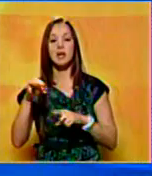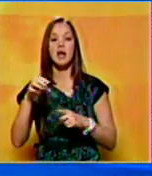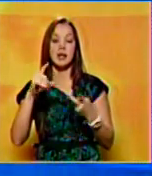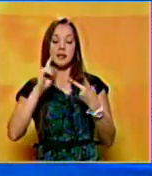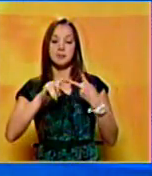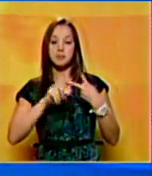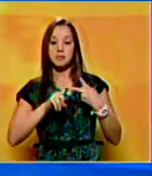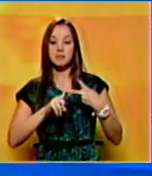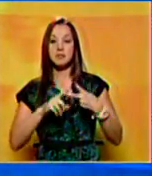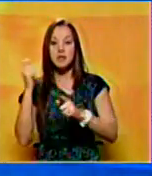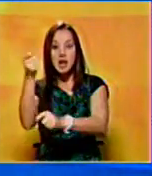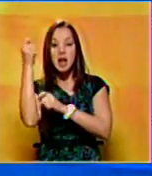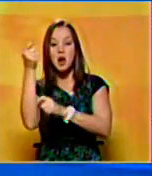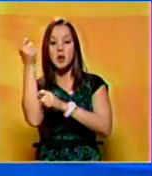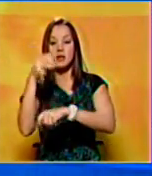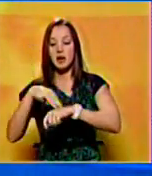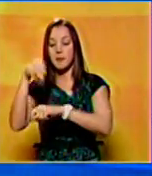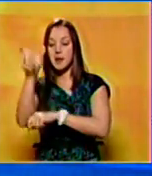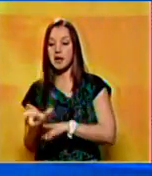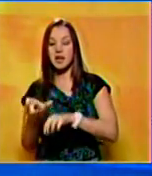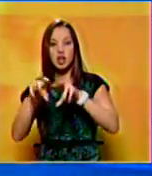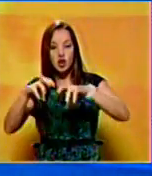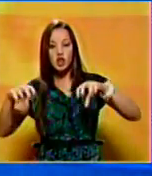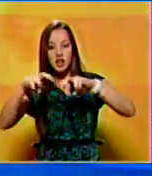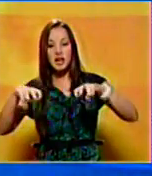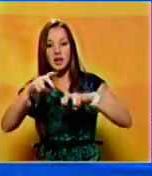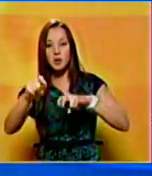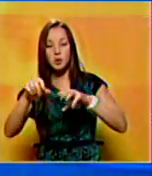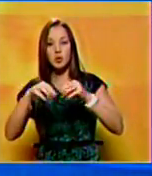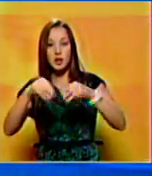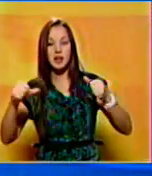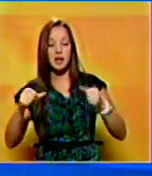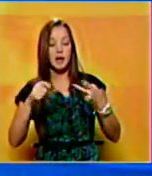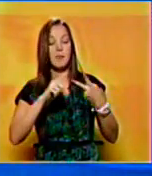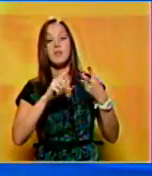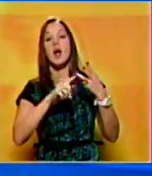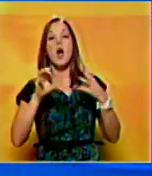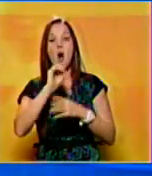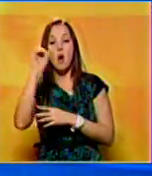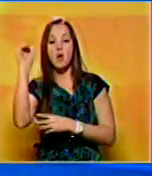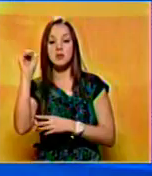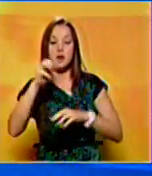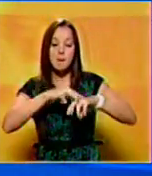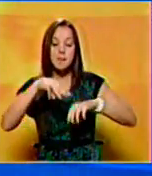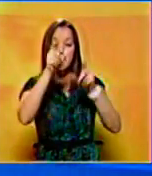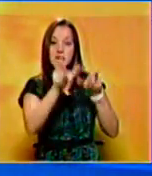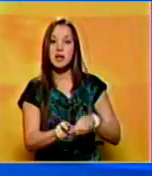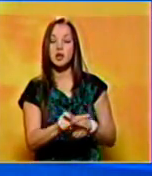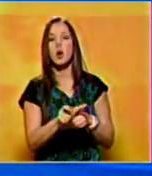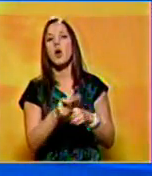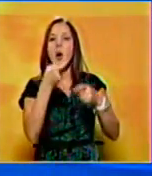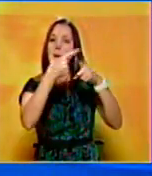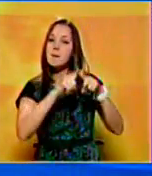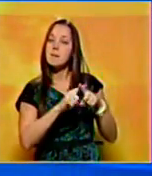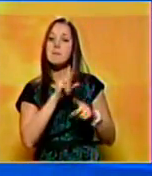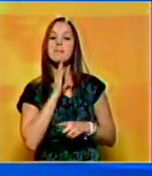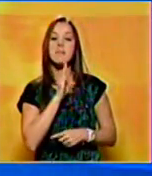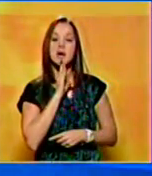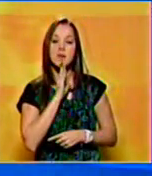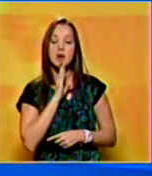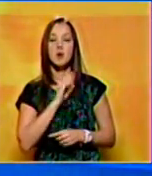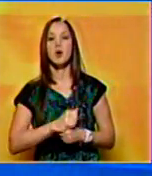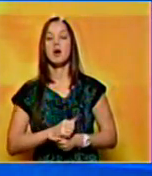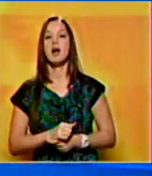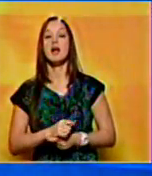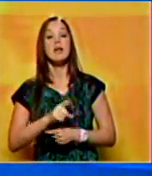Rivas, los Llanos, el ministro de Agricultura y Tierra, Iván Gil, Occidente, el ministro para la Economía, Finanzas y Banca Pública, Rodolfo Rodríguez